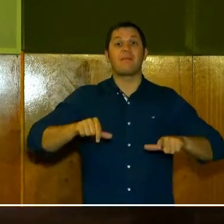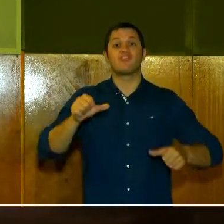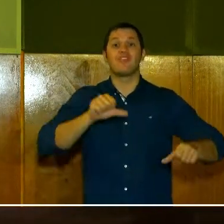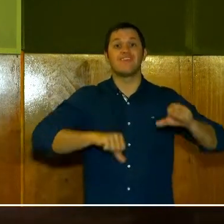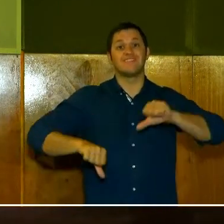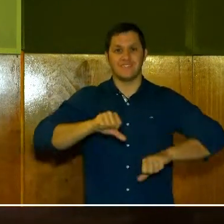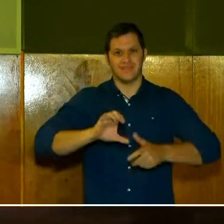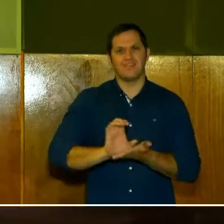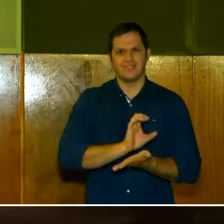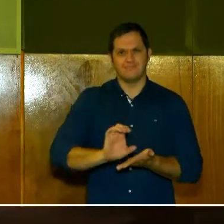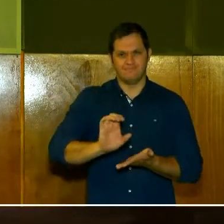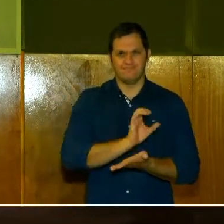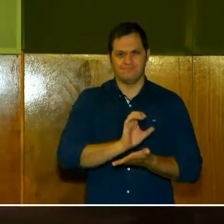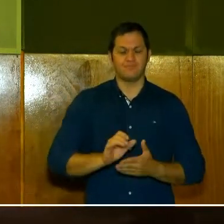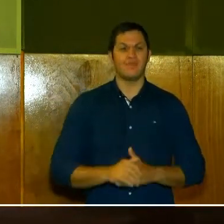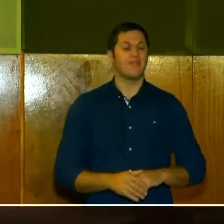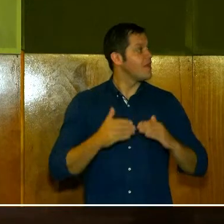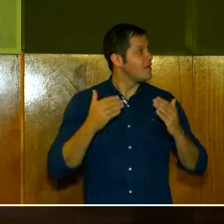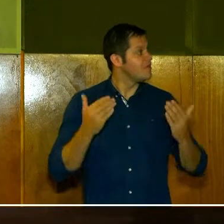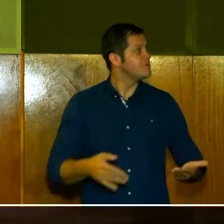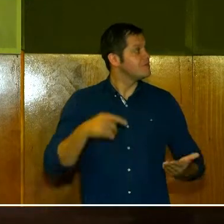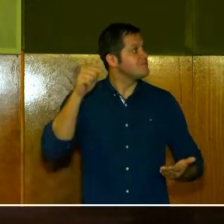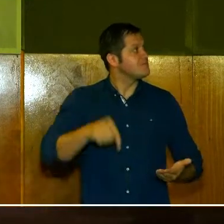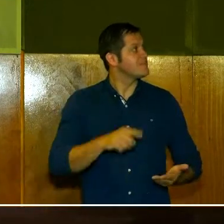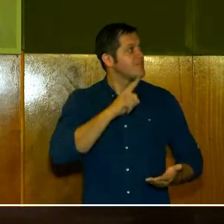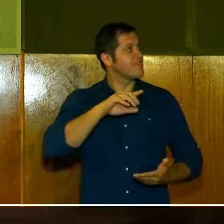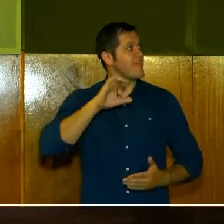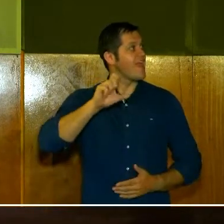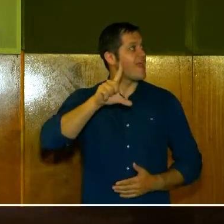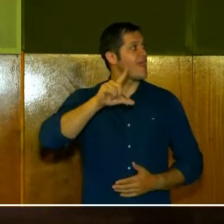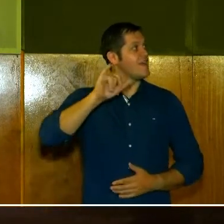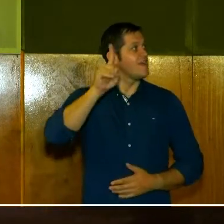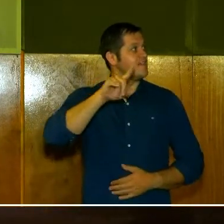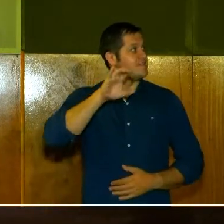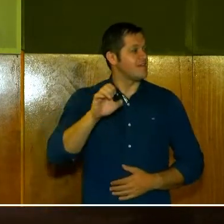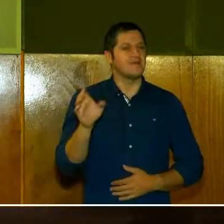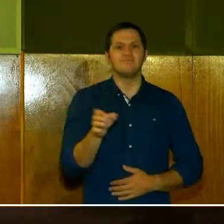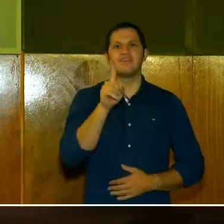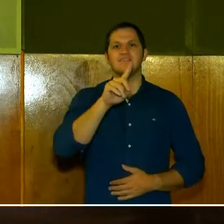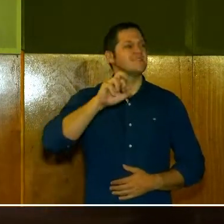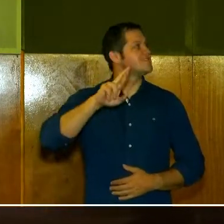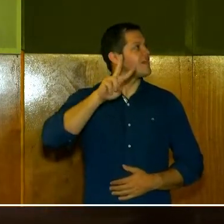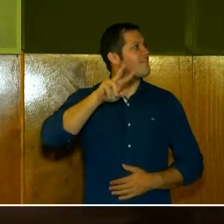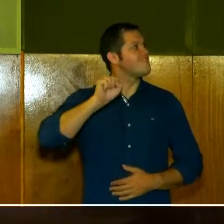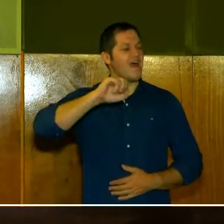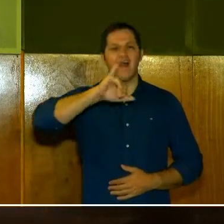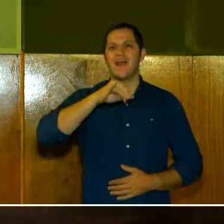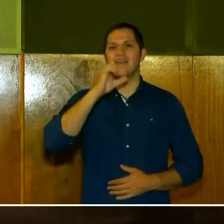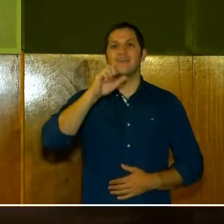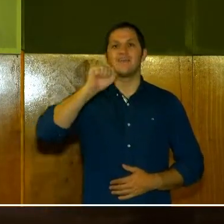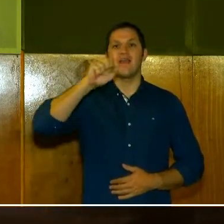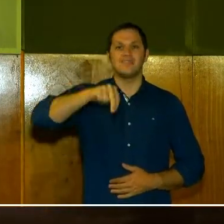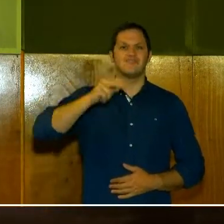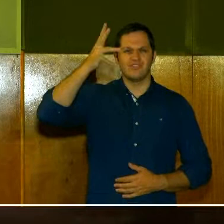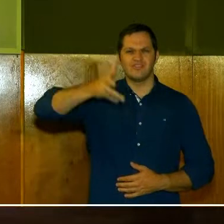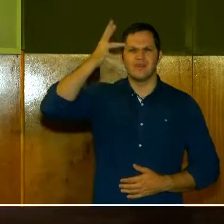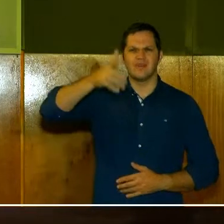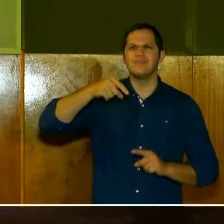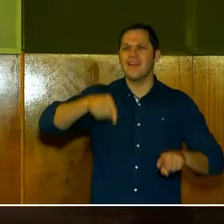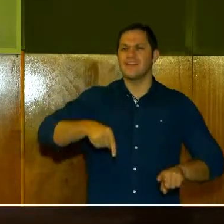enmarca en la semana de la astronomía organizada por la dirección de ciencias de la ilustre municipalidad de cerro navia también por su contenido esta